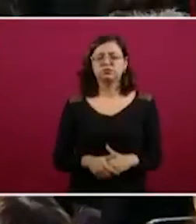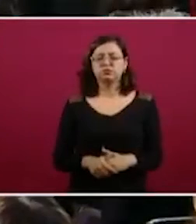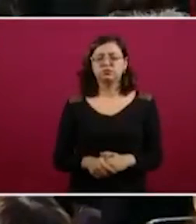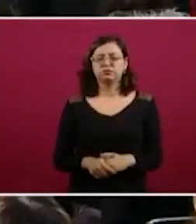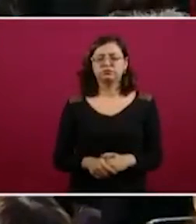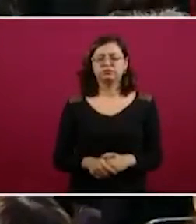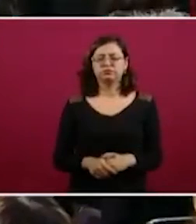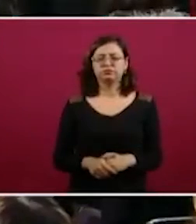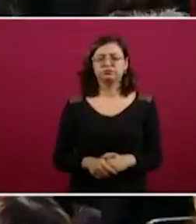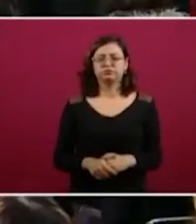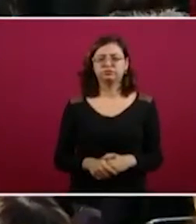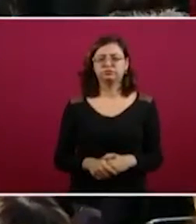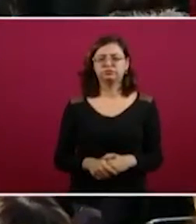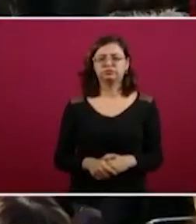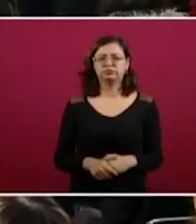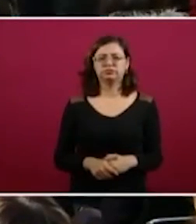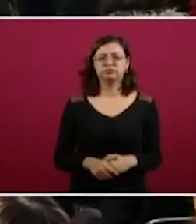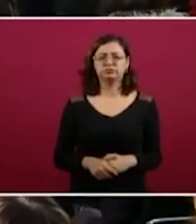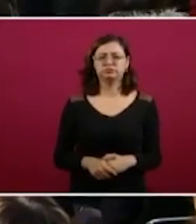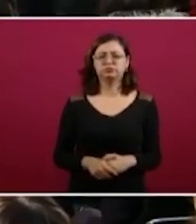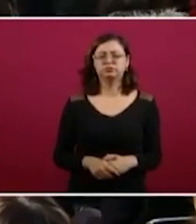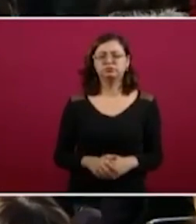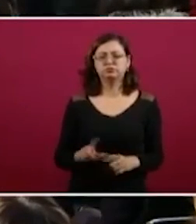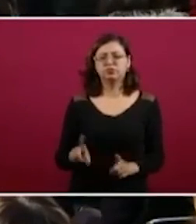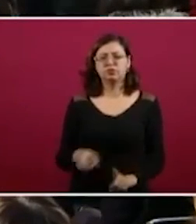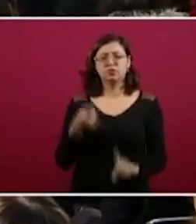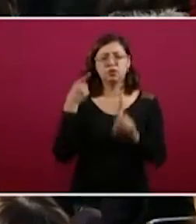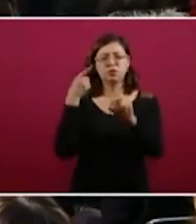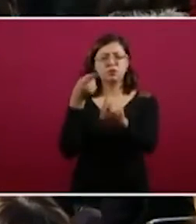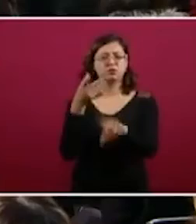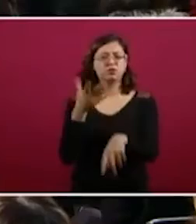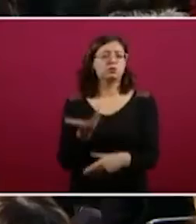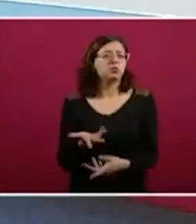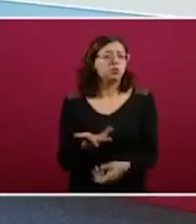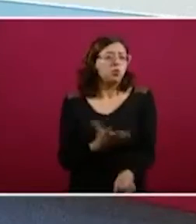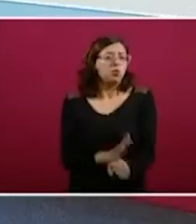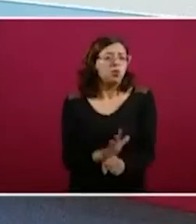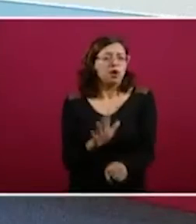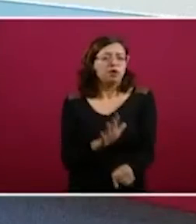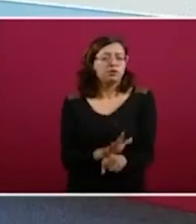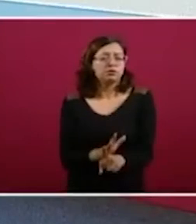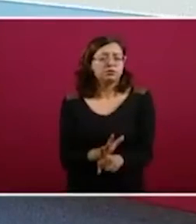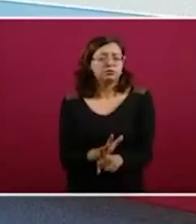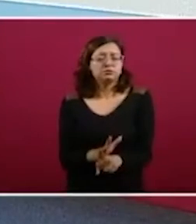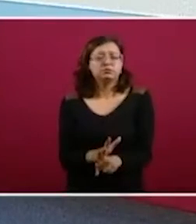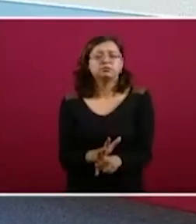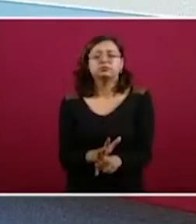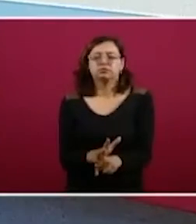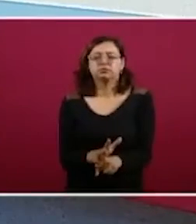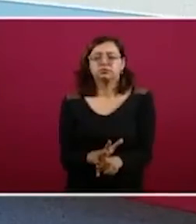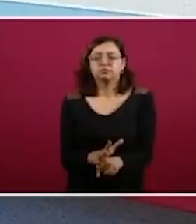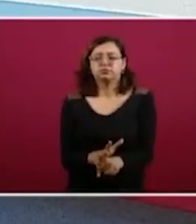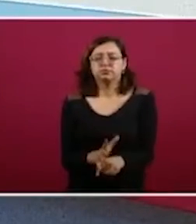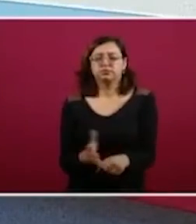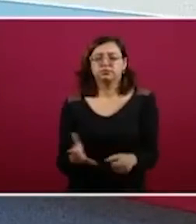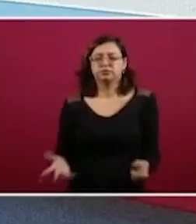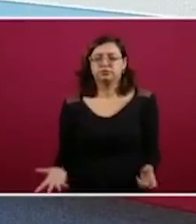y se atiende como objetivo principal darle atención